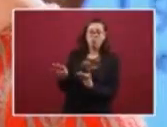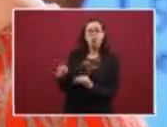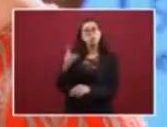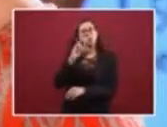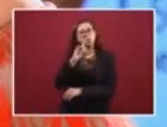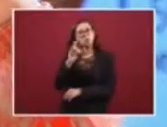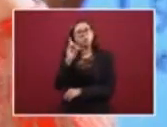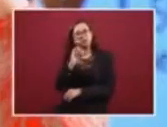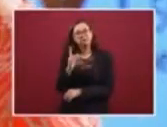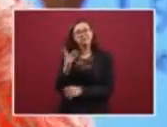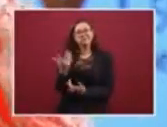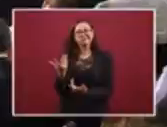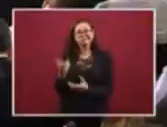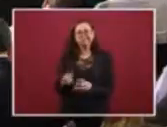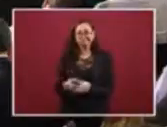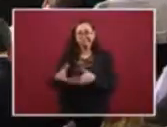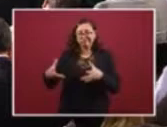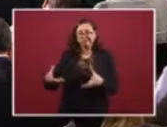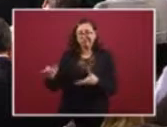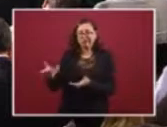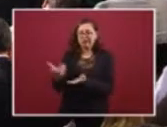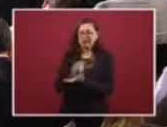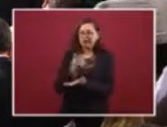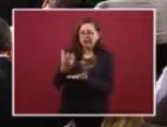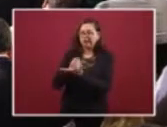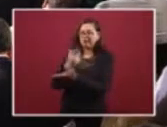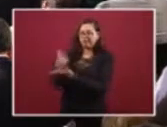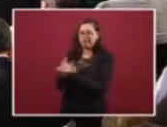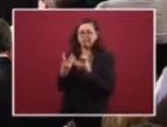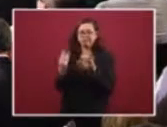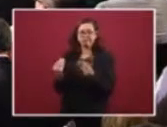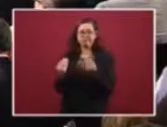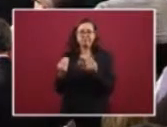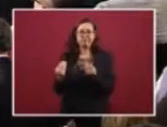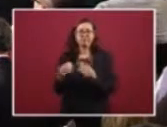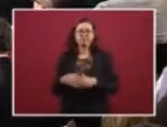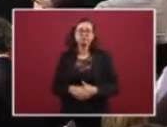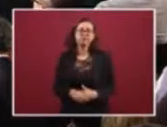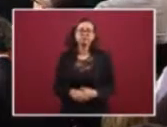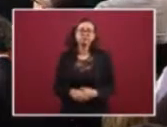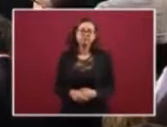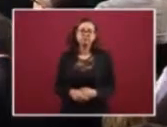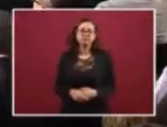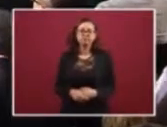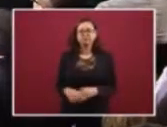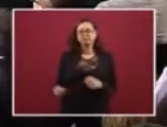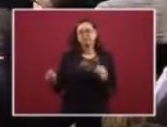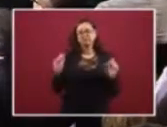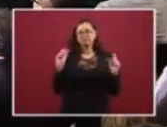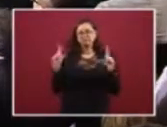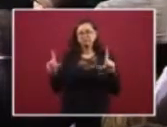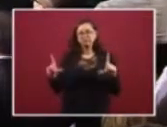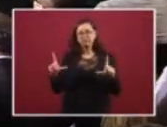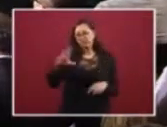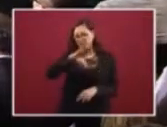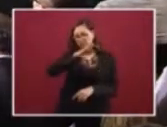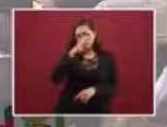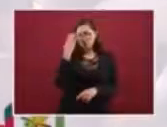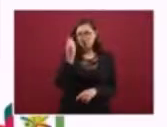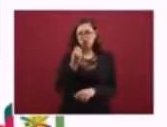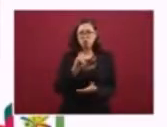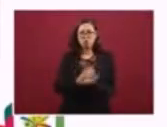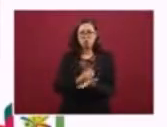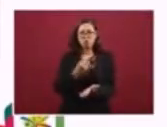resalta y que bueno se refleja también el numeral y aquí vemos las medallas de oro todos quienes fueron medallistas